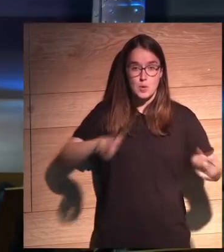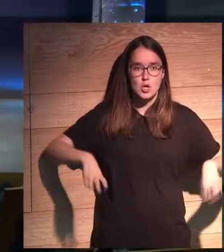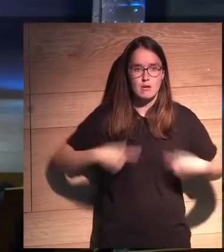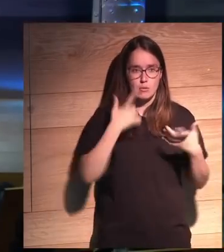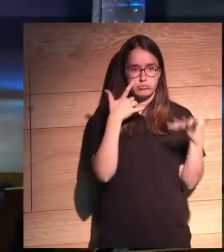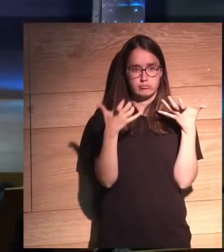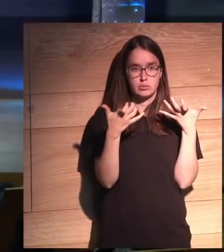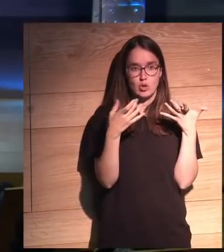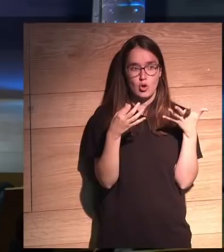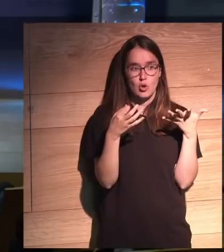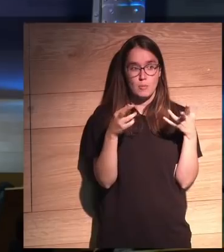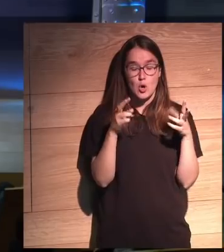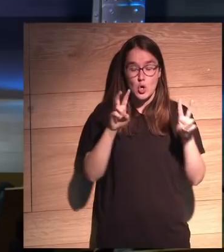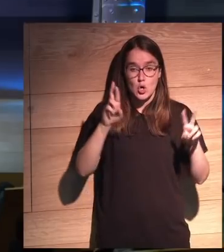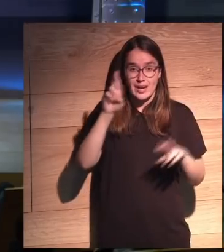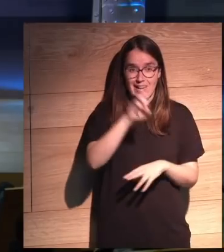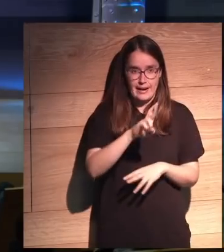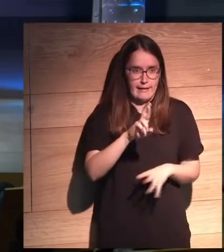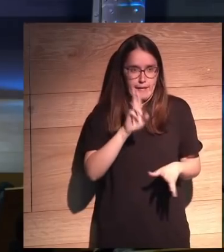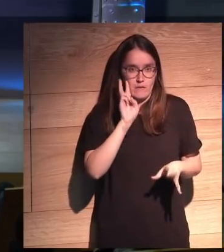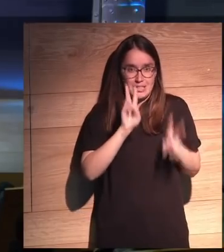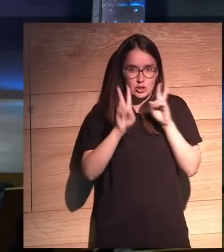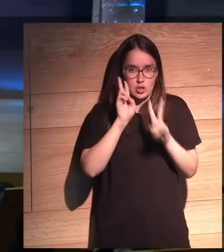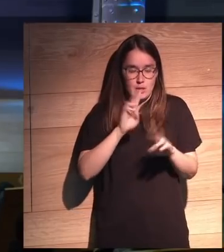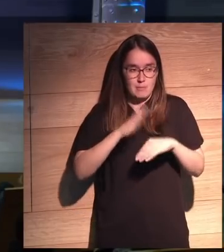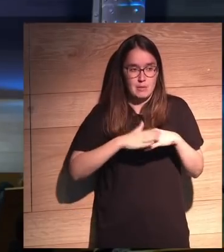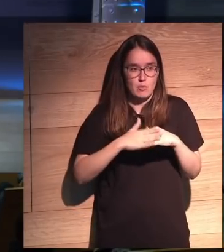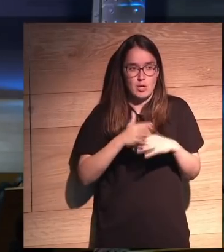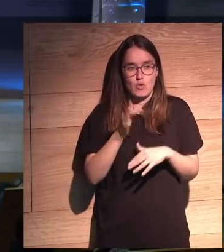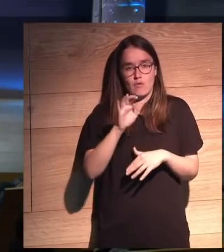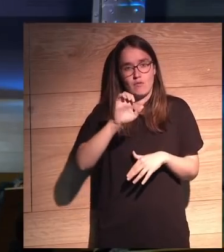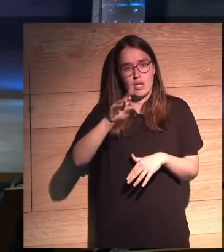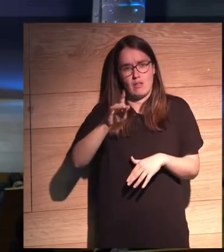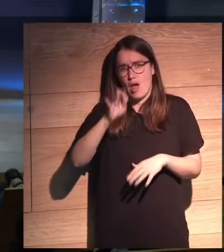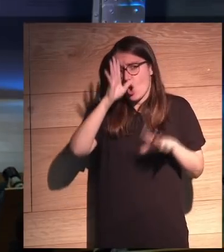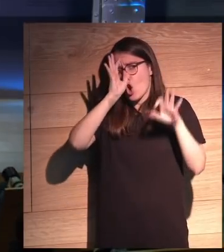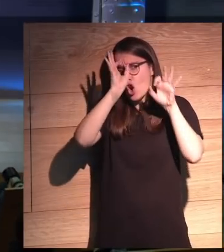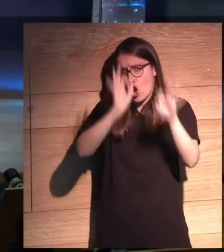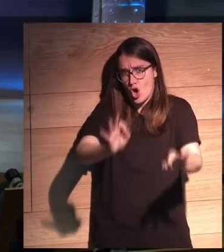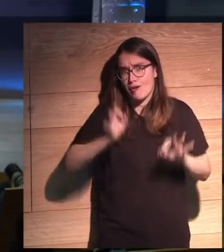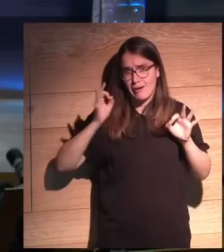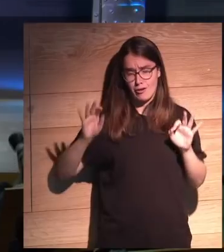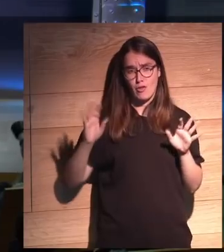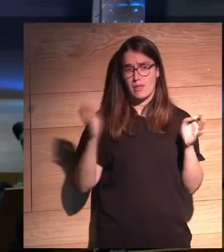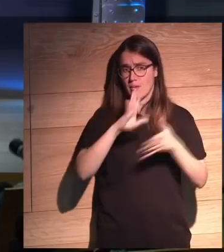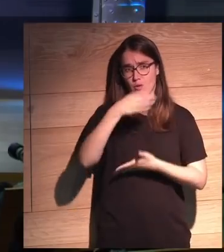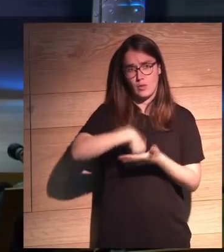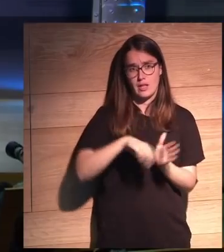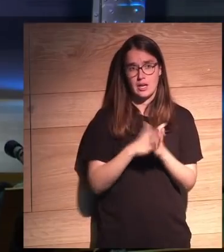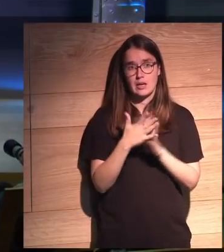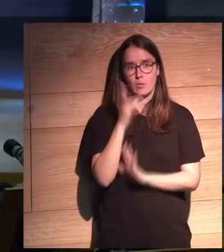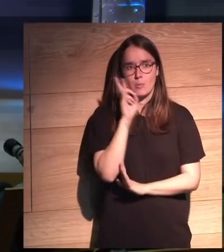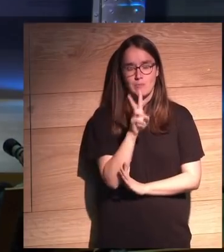por redimensionar al menos. Pero Frida obviamente tenía que estar, y